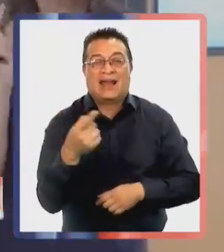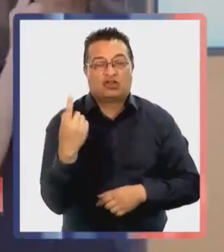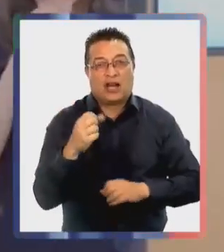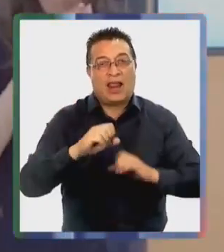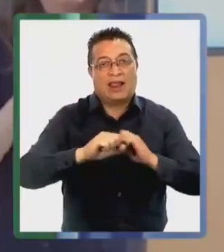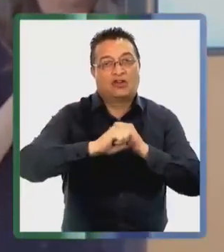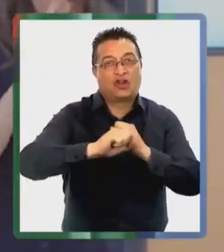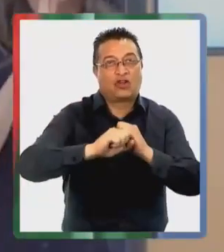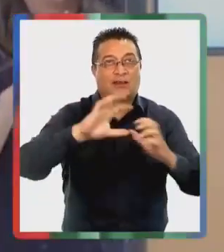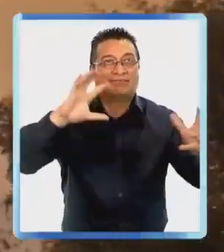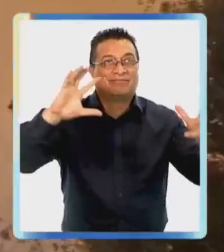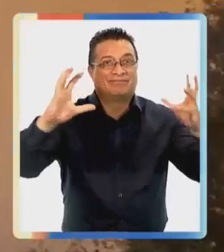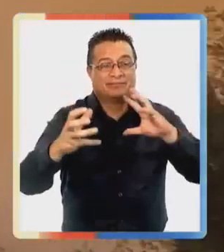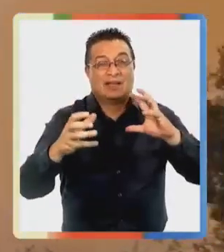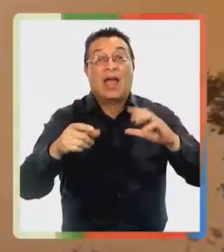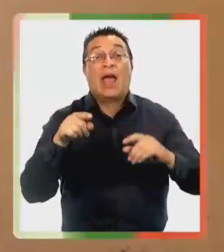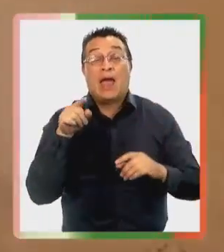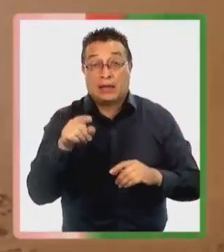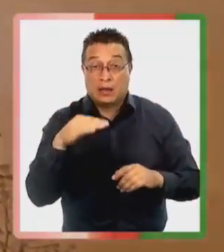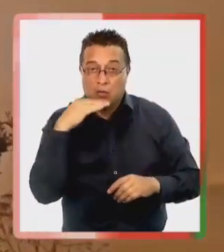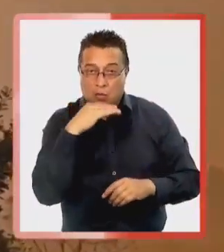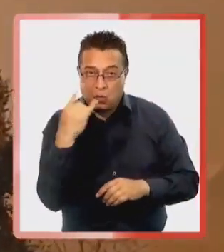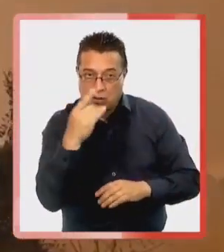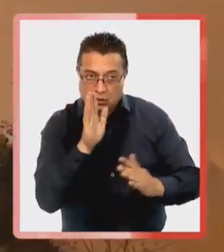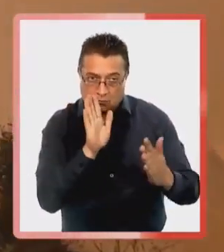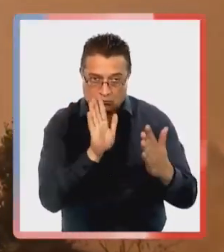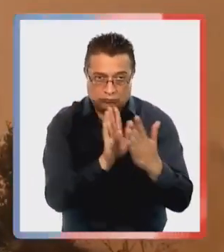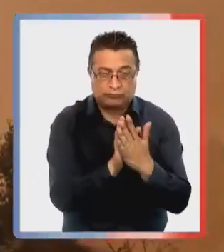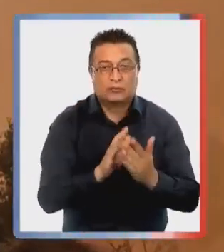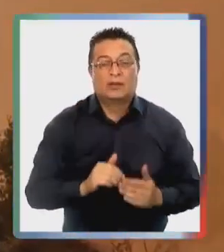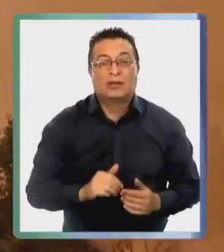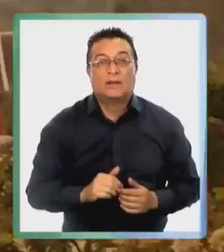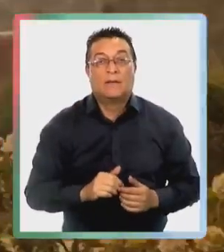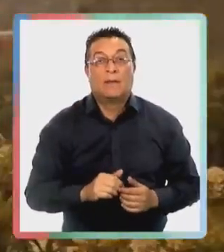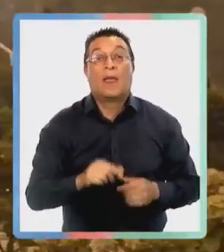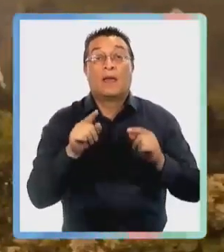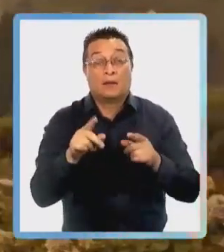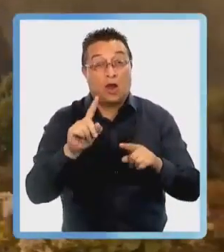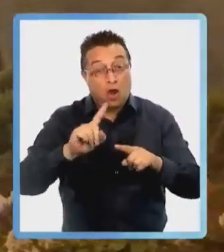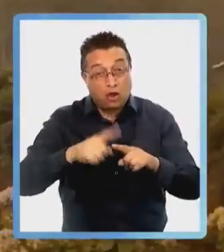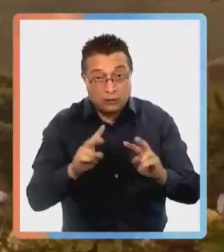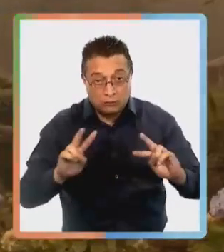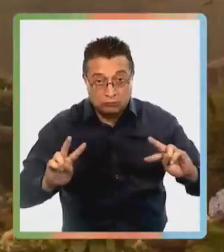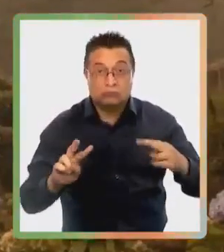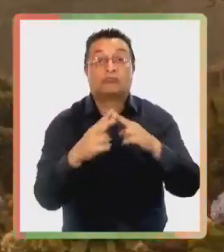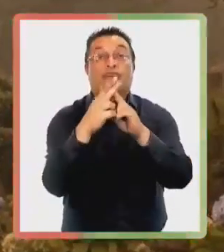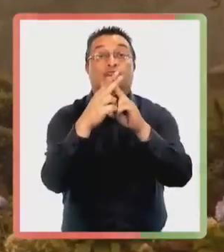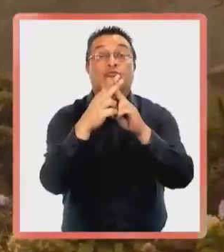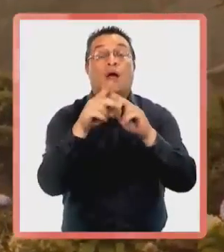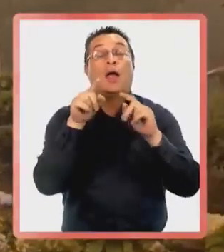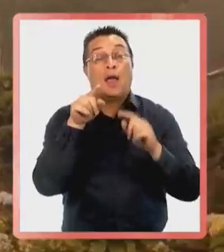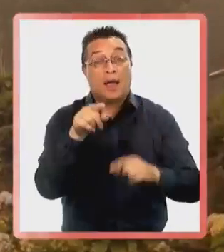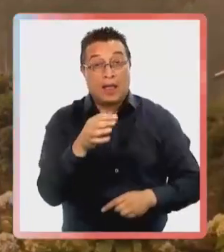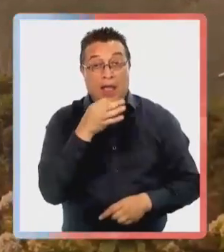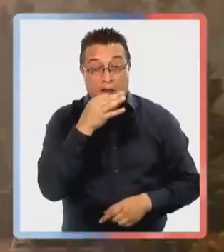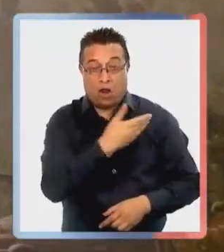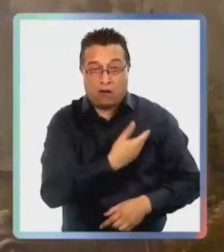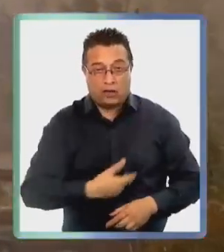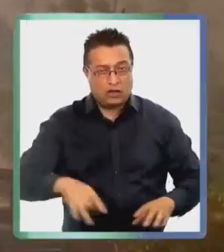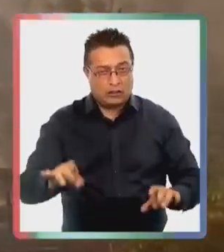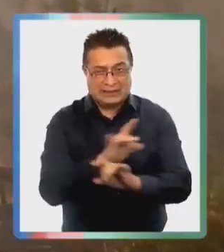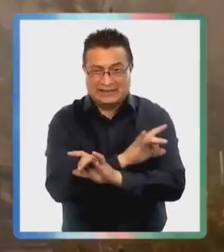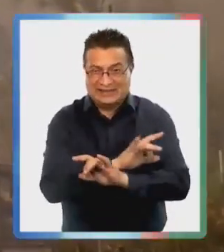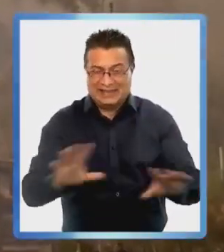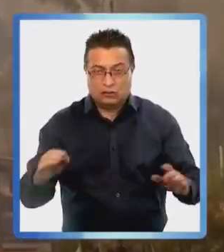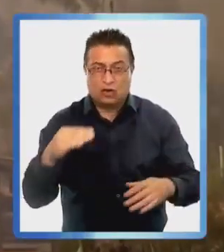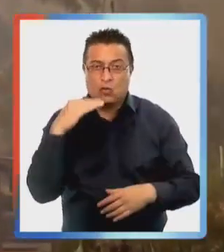Desastres para afrontar este tipo de emergencia. Respecto a la reconstrucción, el gobierno tiene como meta tener todas las